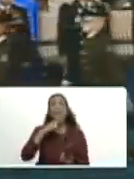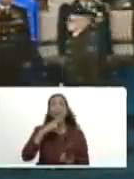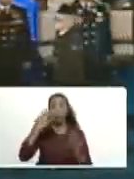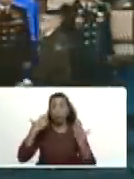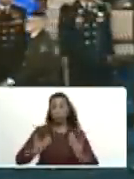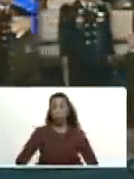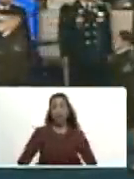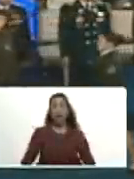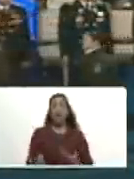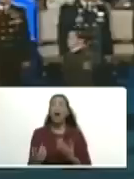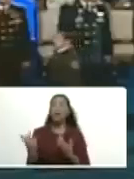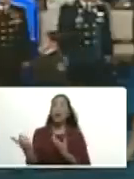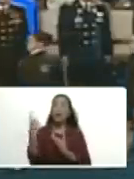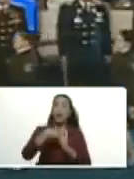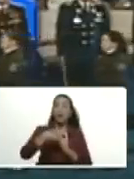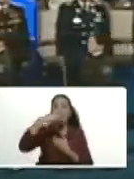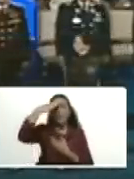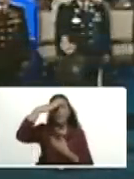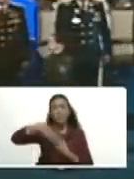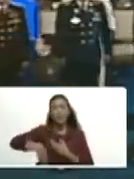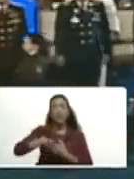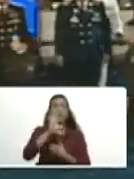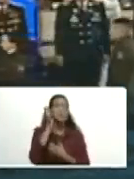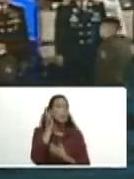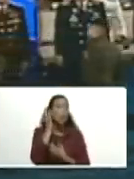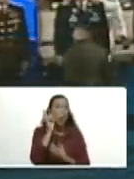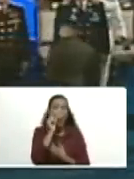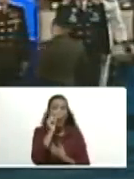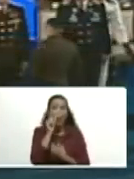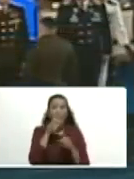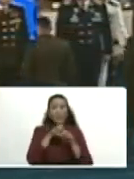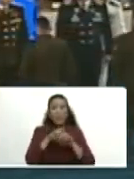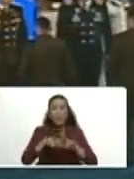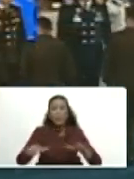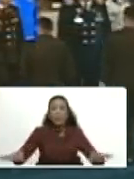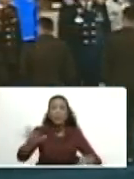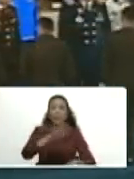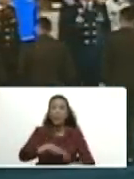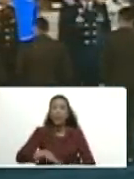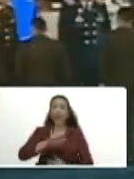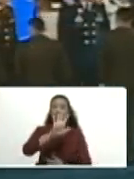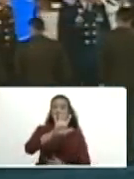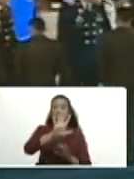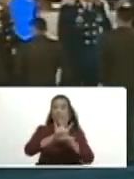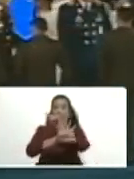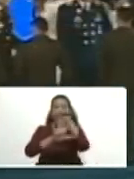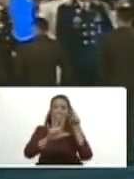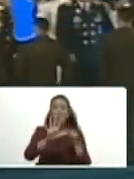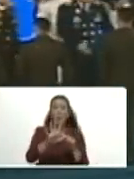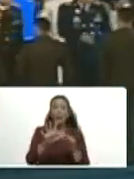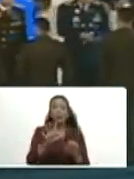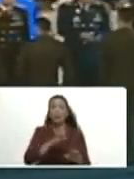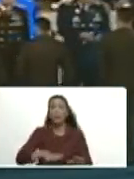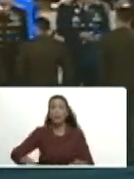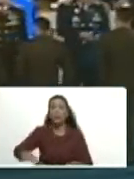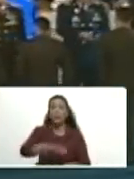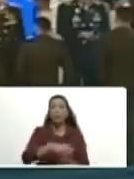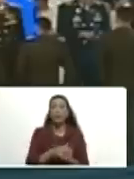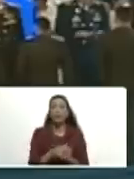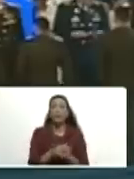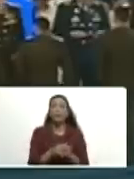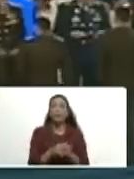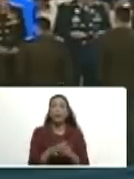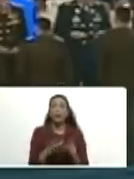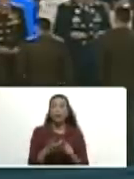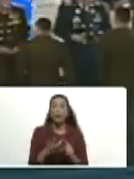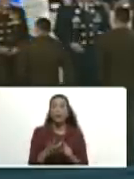se aproxima a 235.000 hombres y mujeres de primera línea distribuidos en cinco componentes de tierra, mar y aire. Buenas tardes, mi